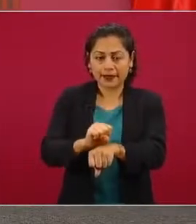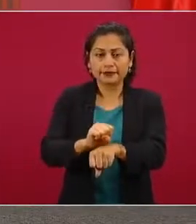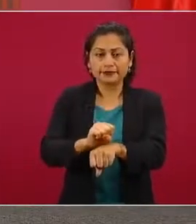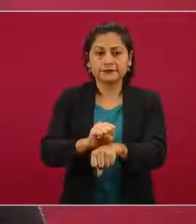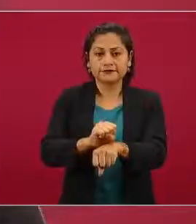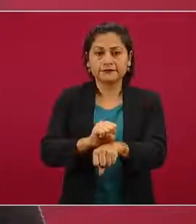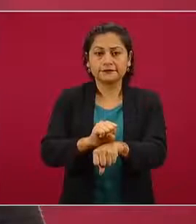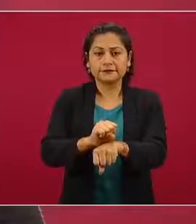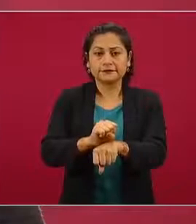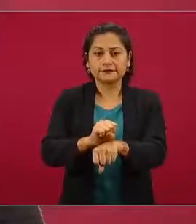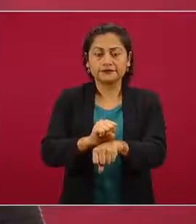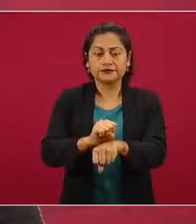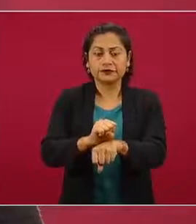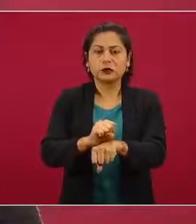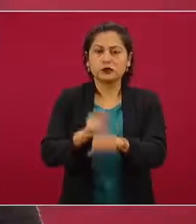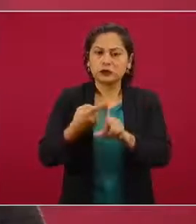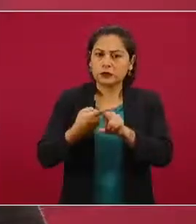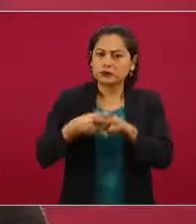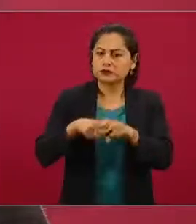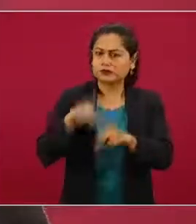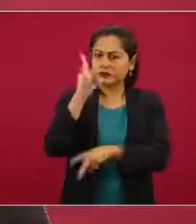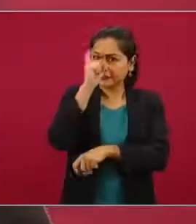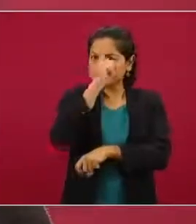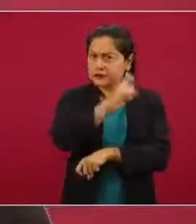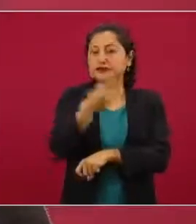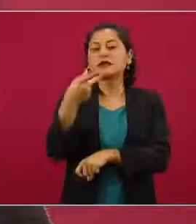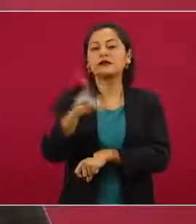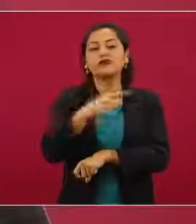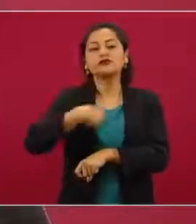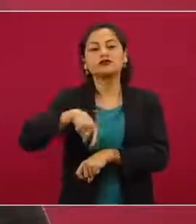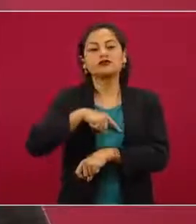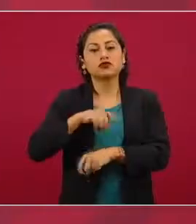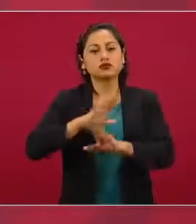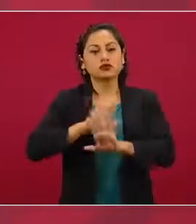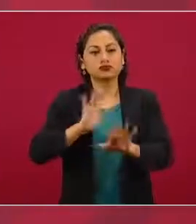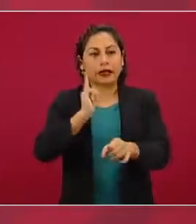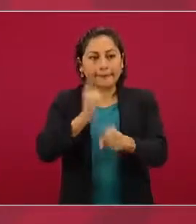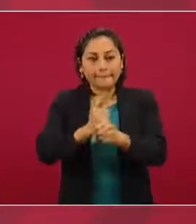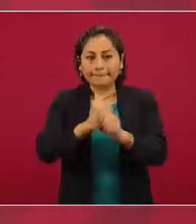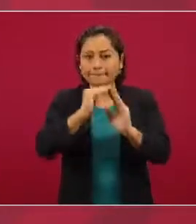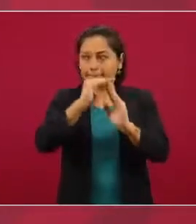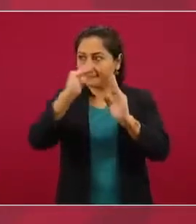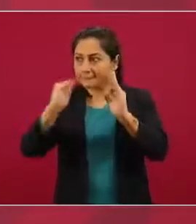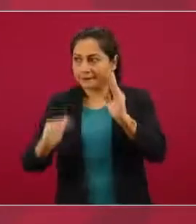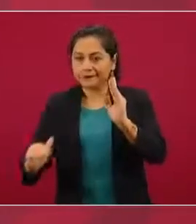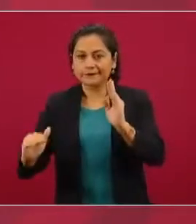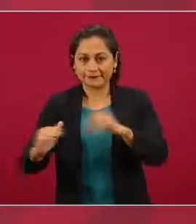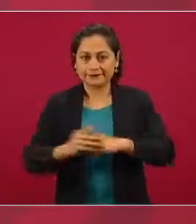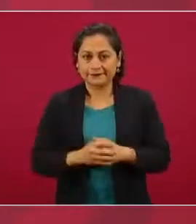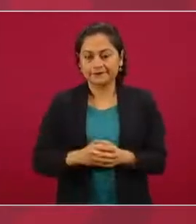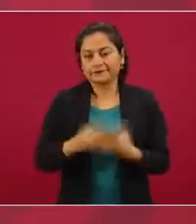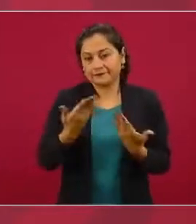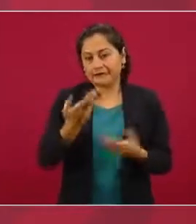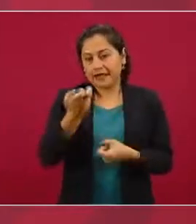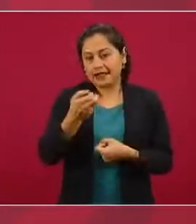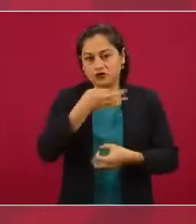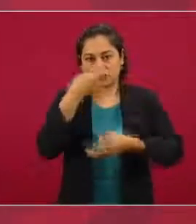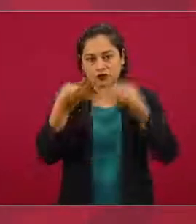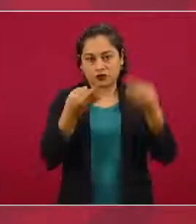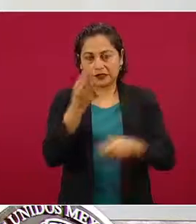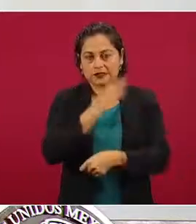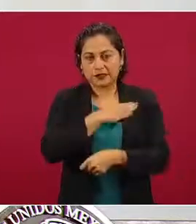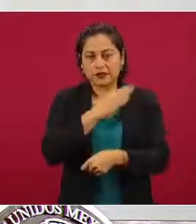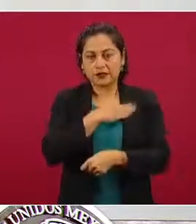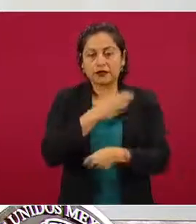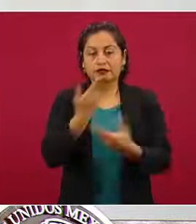poco más complicado, pero estamos ya en ese camino hacia abajo y las buenas noticias incluyen desde luego en